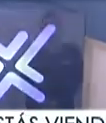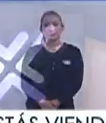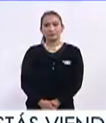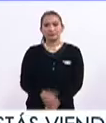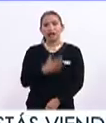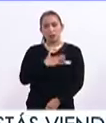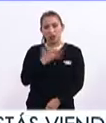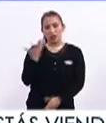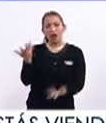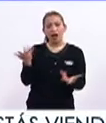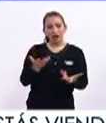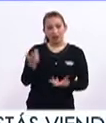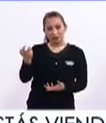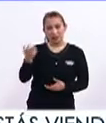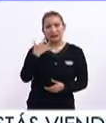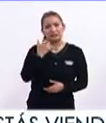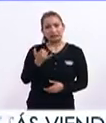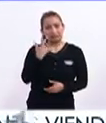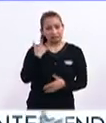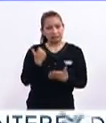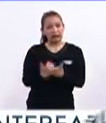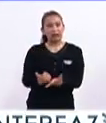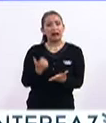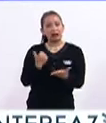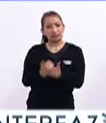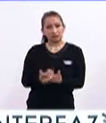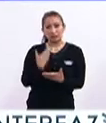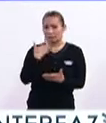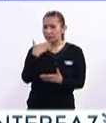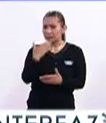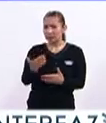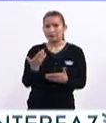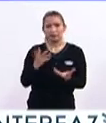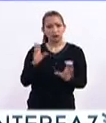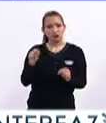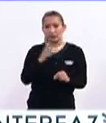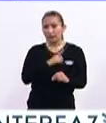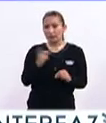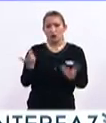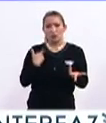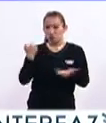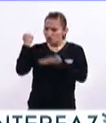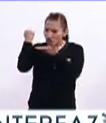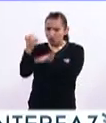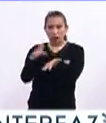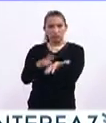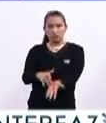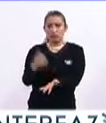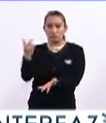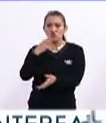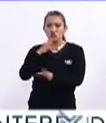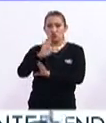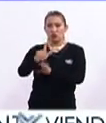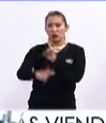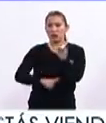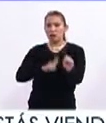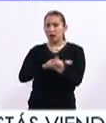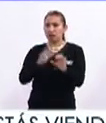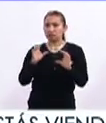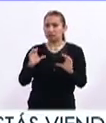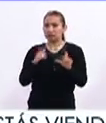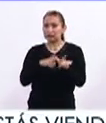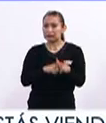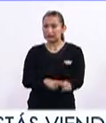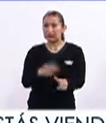Qué bueno que se hace estos esfuerzos, Ana Cristina, plausibles, y no se deben de escatimar recursos para poder preservar cualquier especie. Así